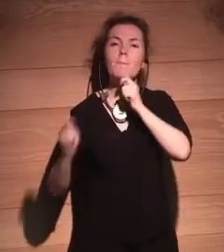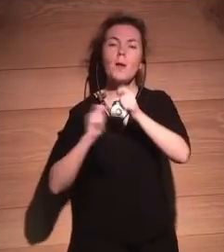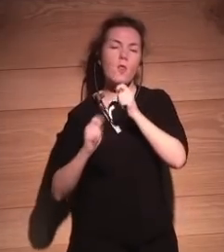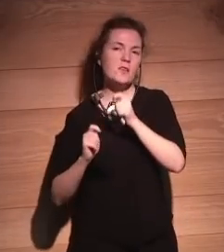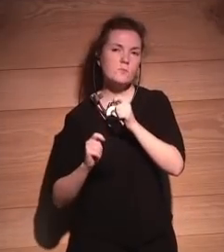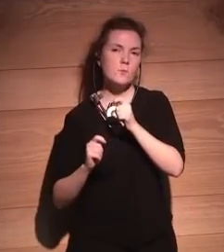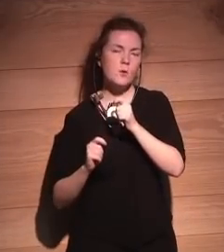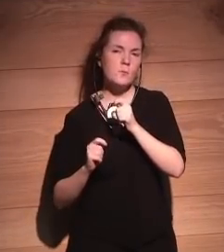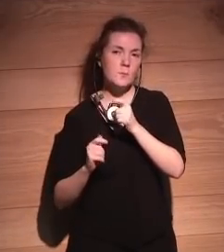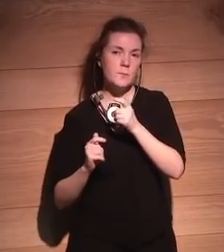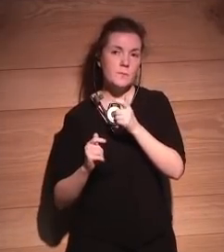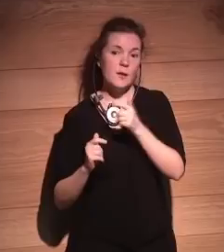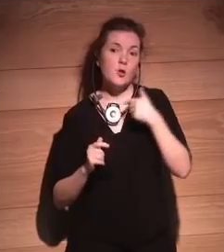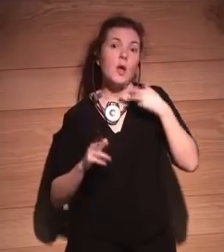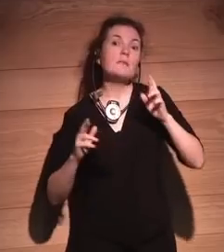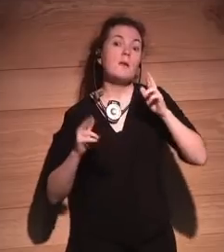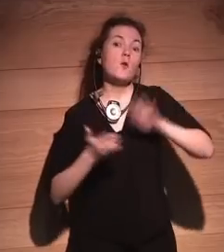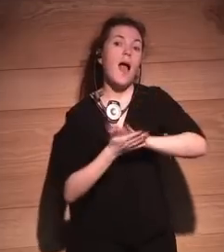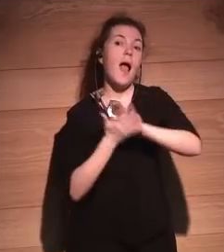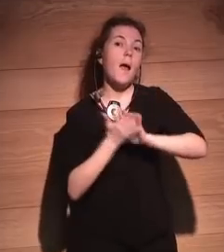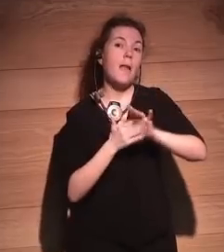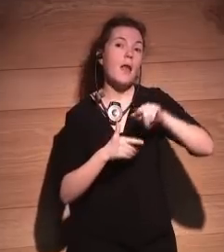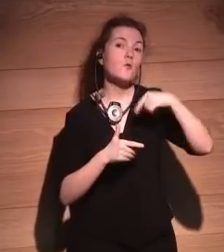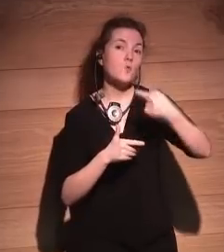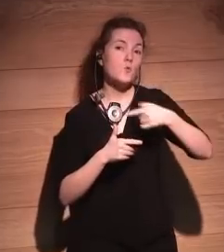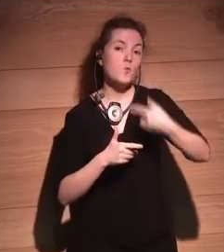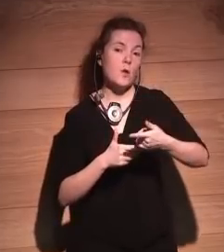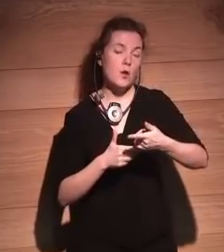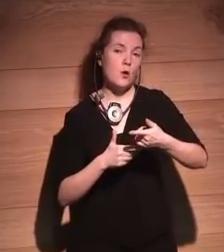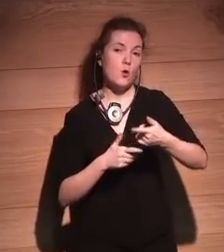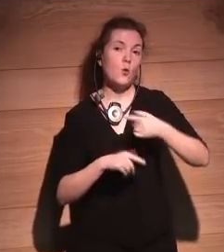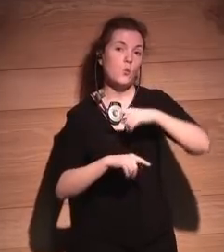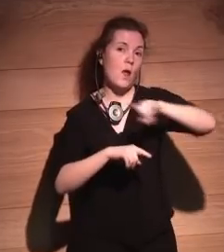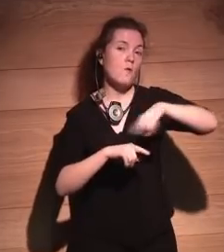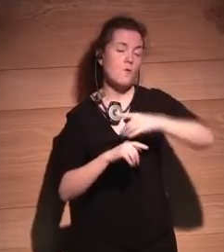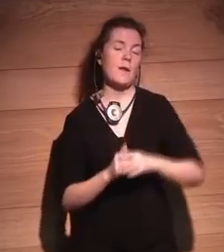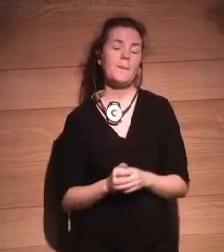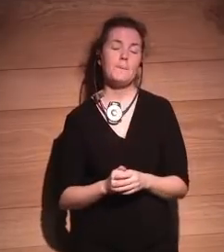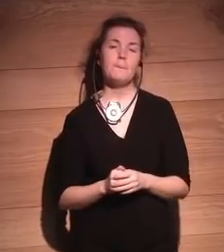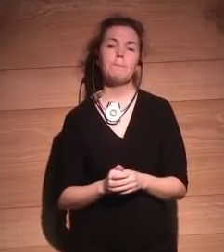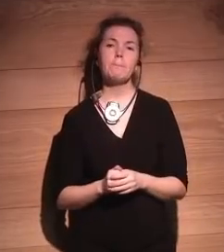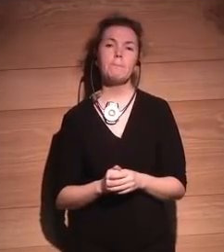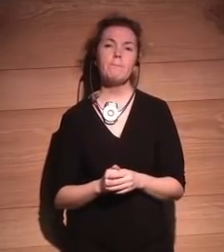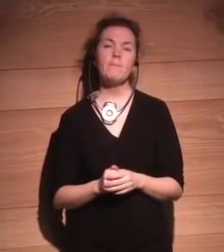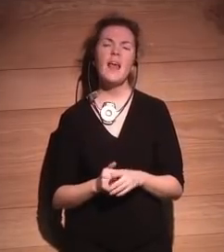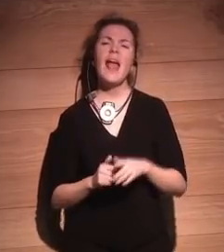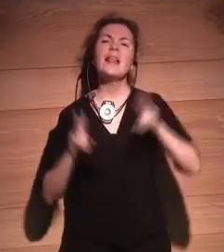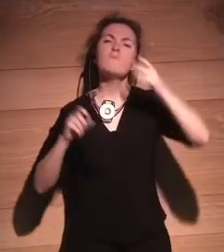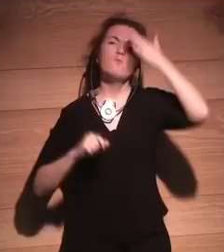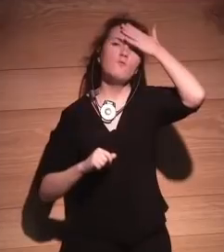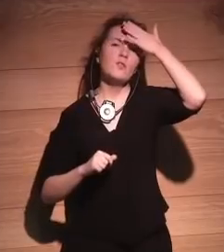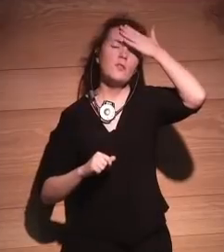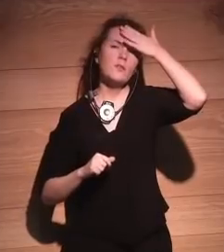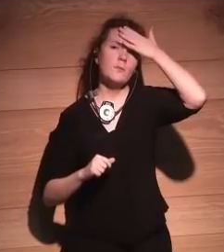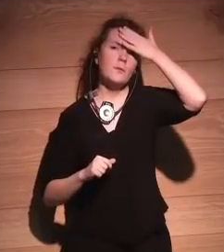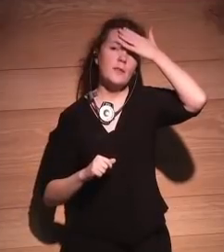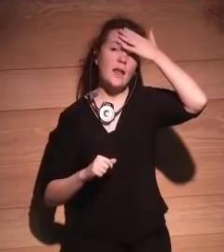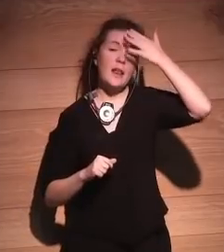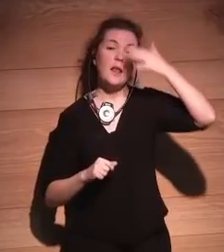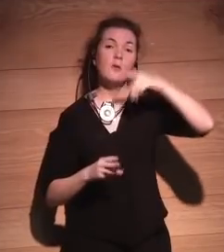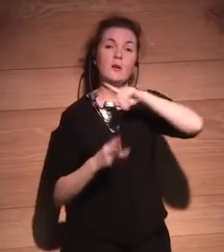que espero hablaremos aquí en la próxima hora. Y un tema fundamental, que es quizá el